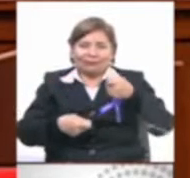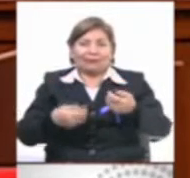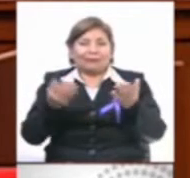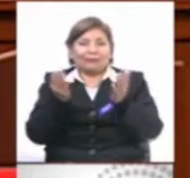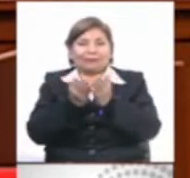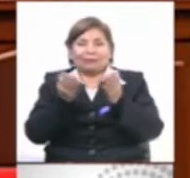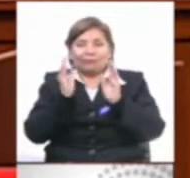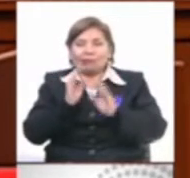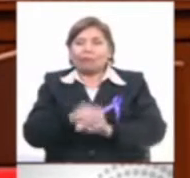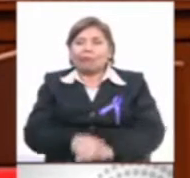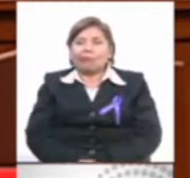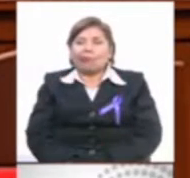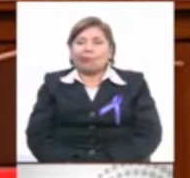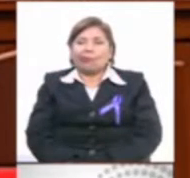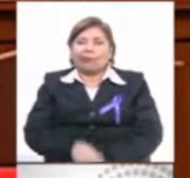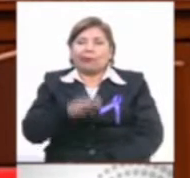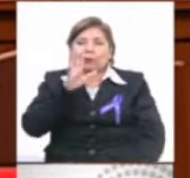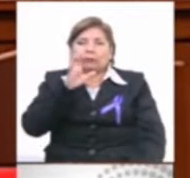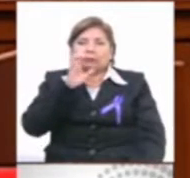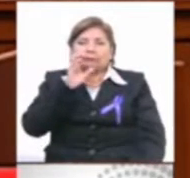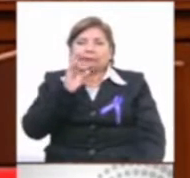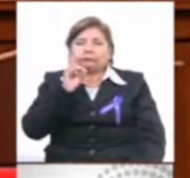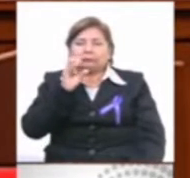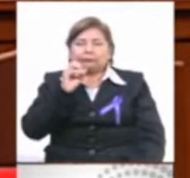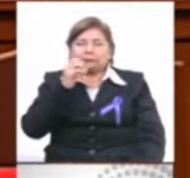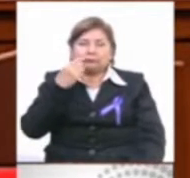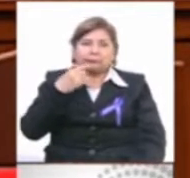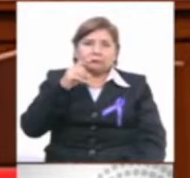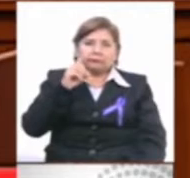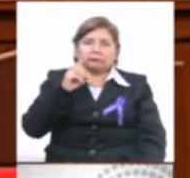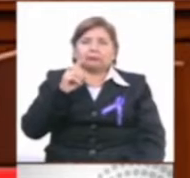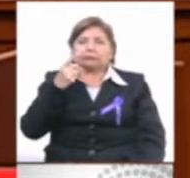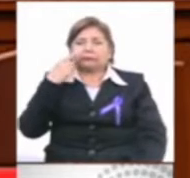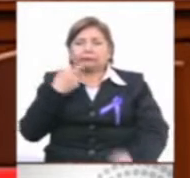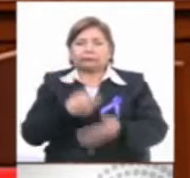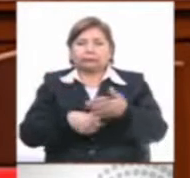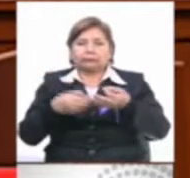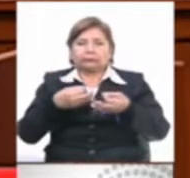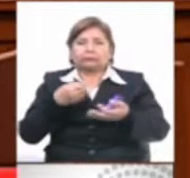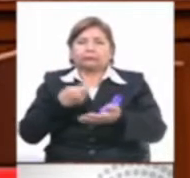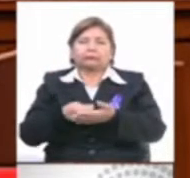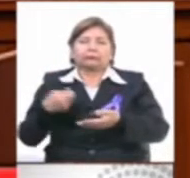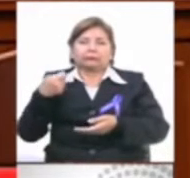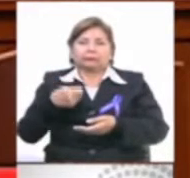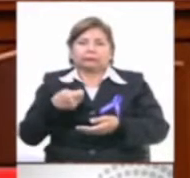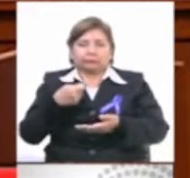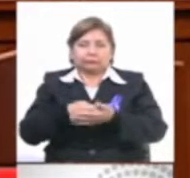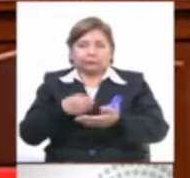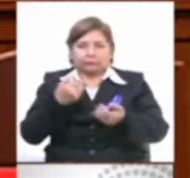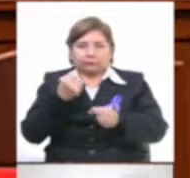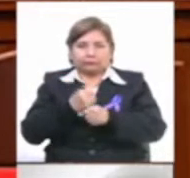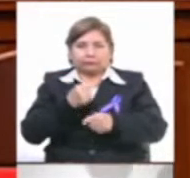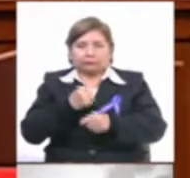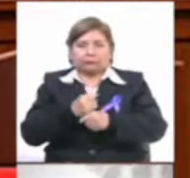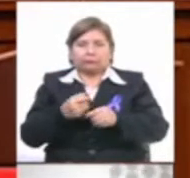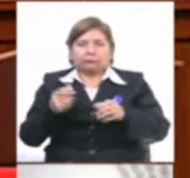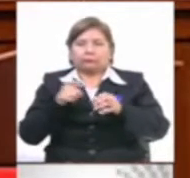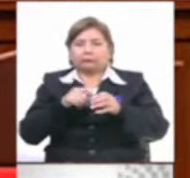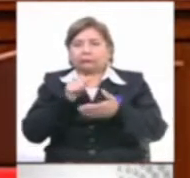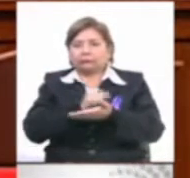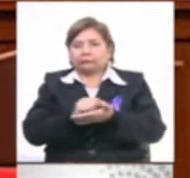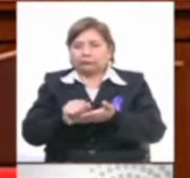sector educación 570 millones de soles para incrementos de remuneración íntegra